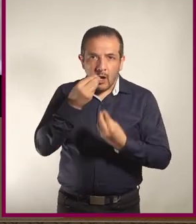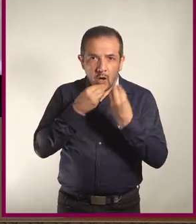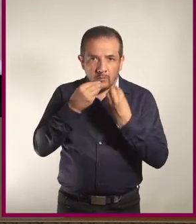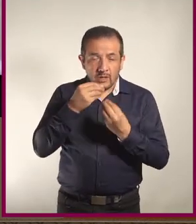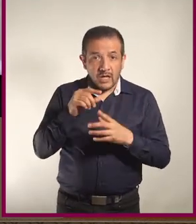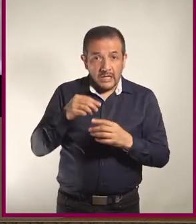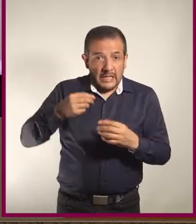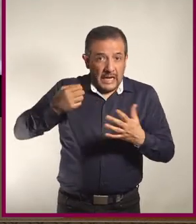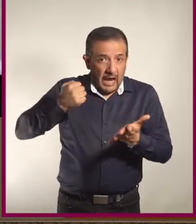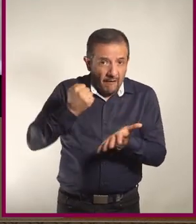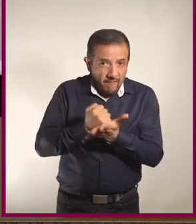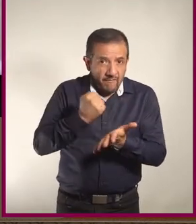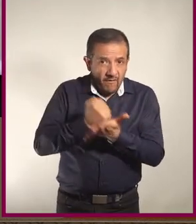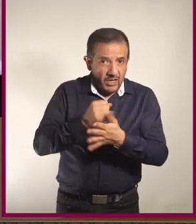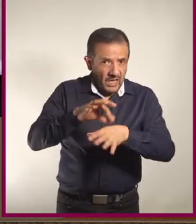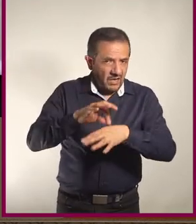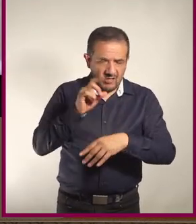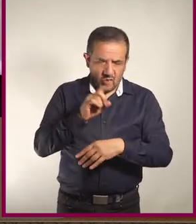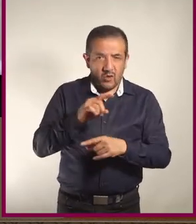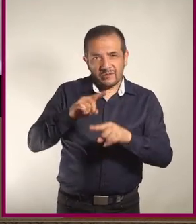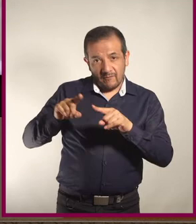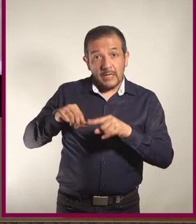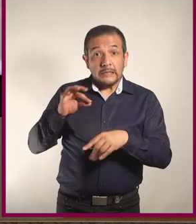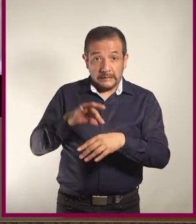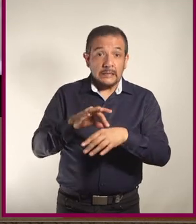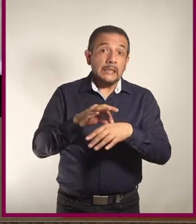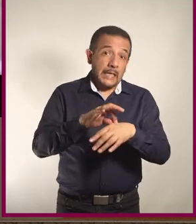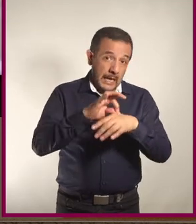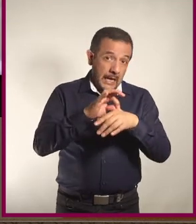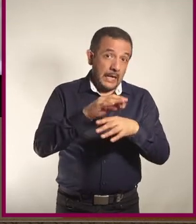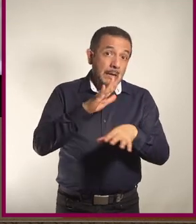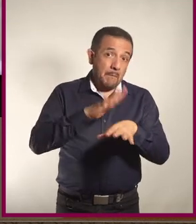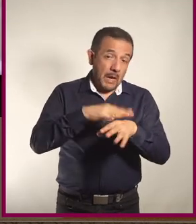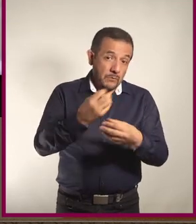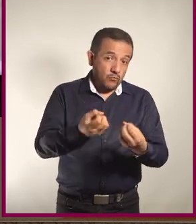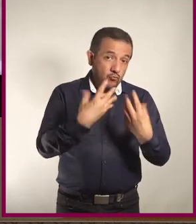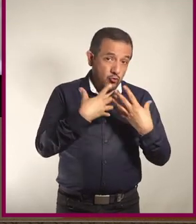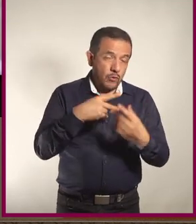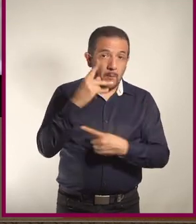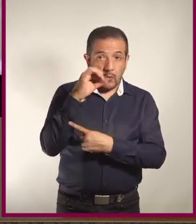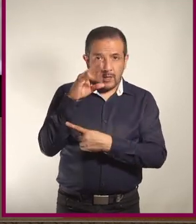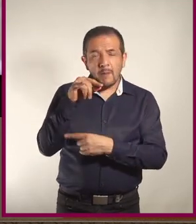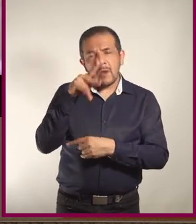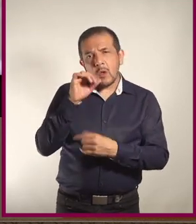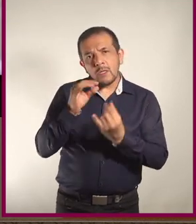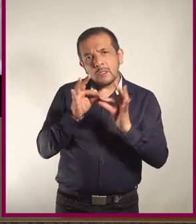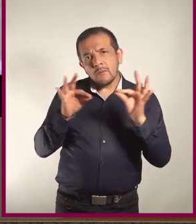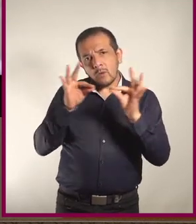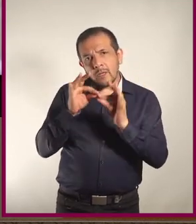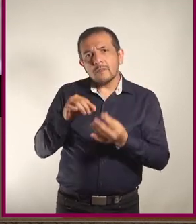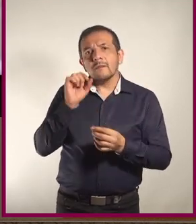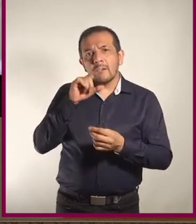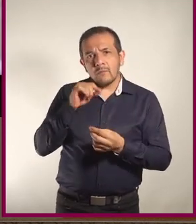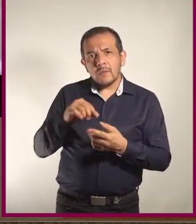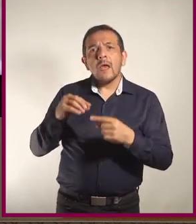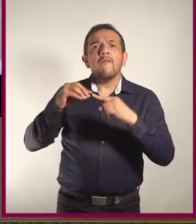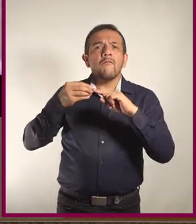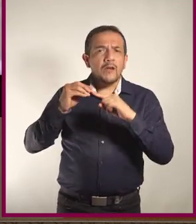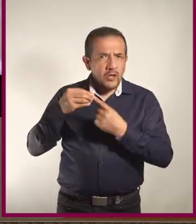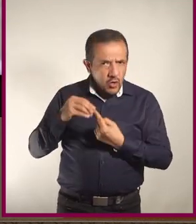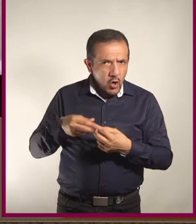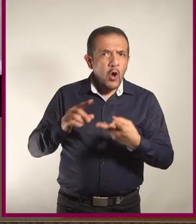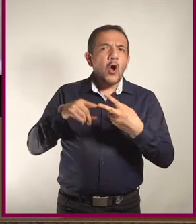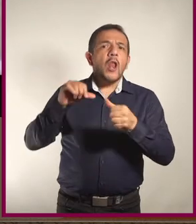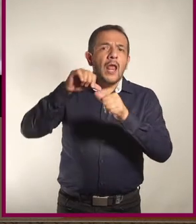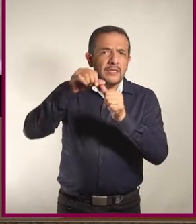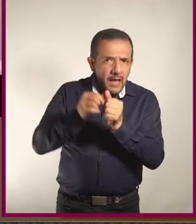de alimentos y que no necesariamente tiene que ser la carne. Aunque la carne es la que más aporta, es muy importante consumir también las leguminosas,